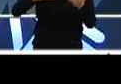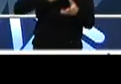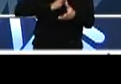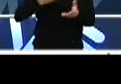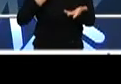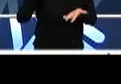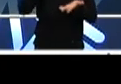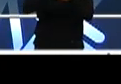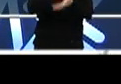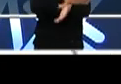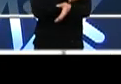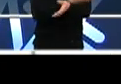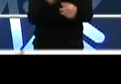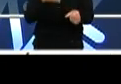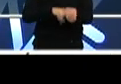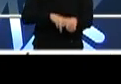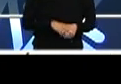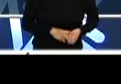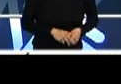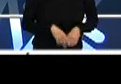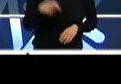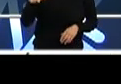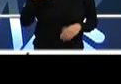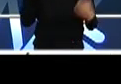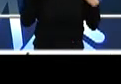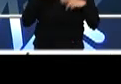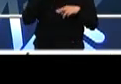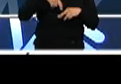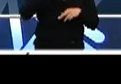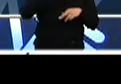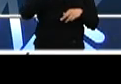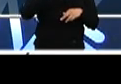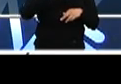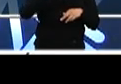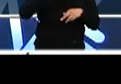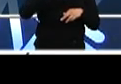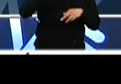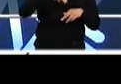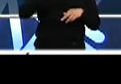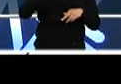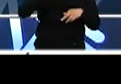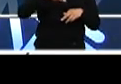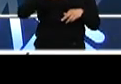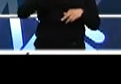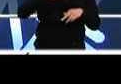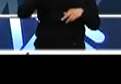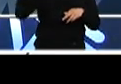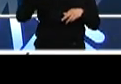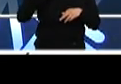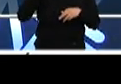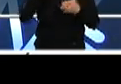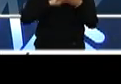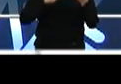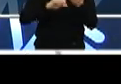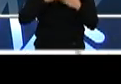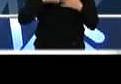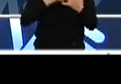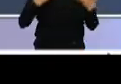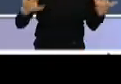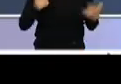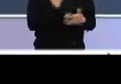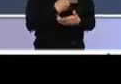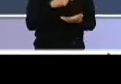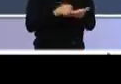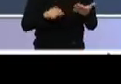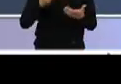pudieran acompañarnos a los hospitales. Estuvo la maestra Ketana Bá Gómez, que es una cuentista y una novelista maravillosa,